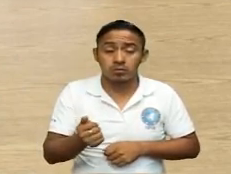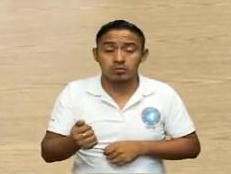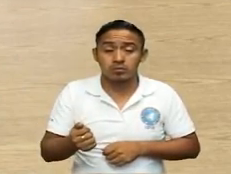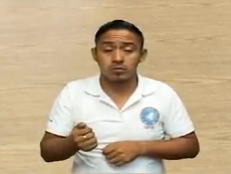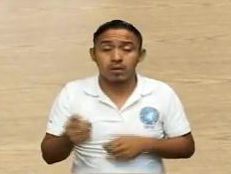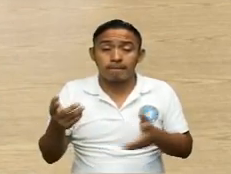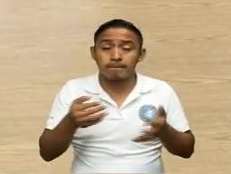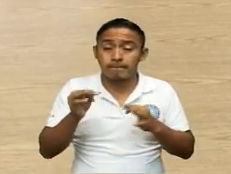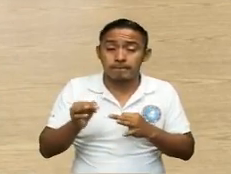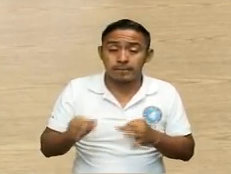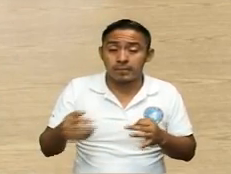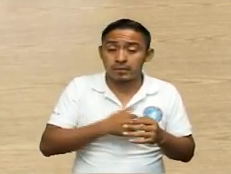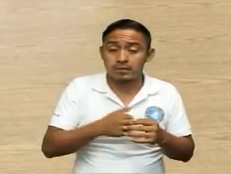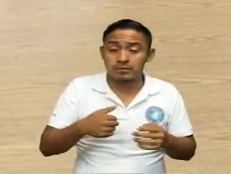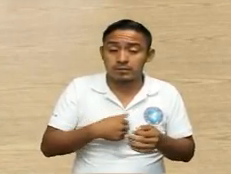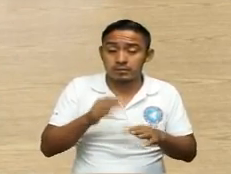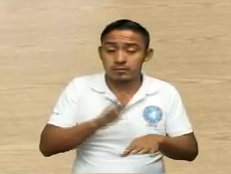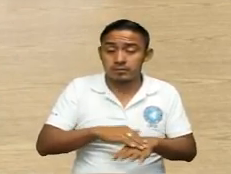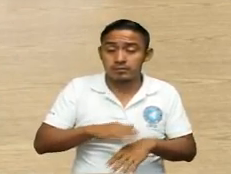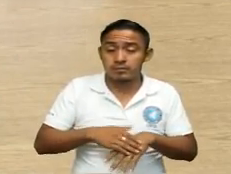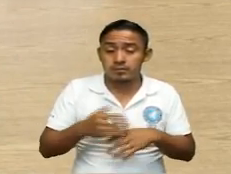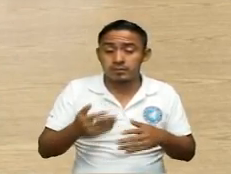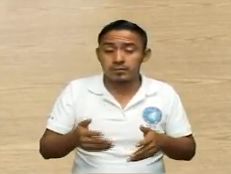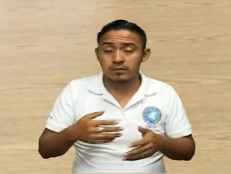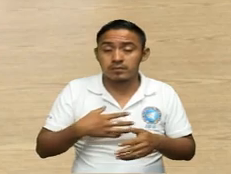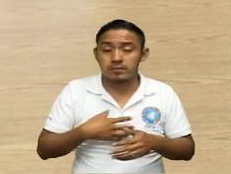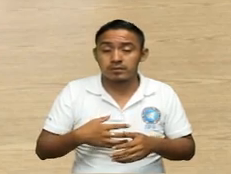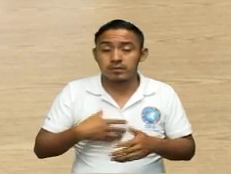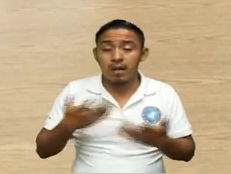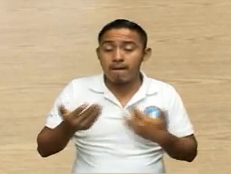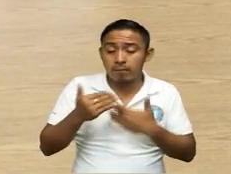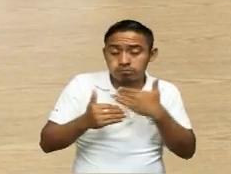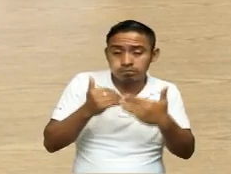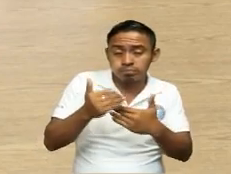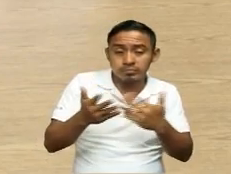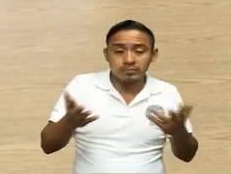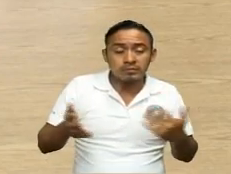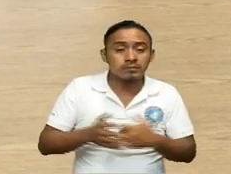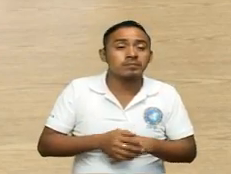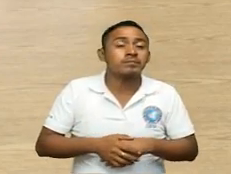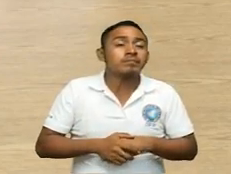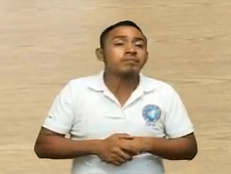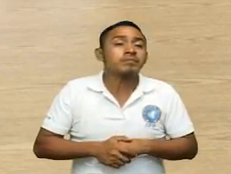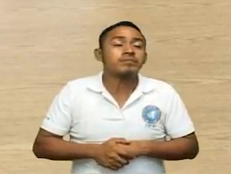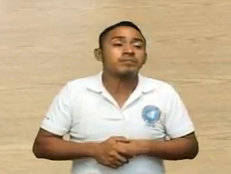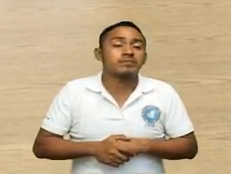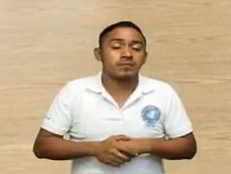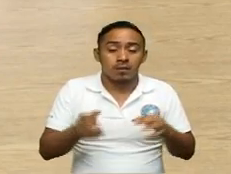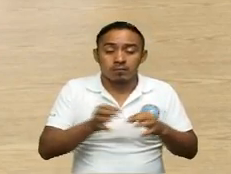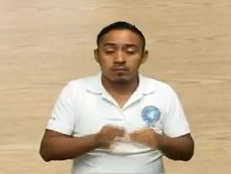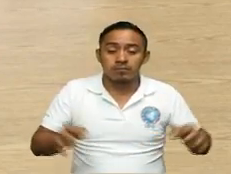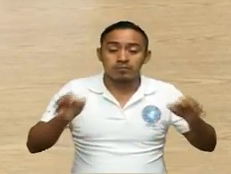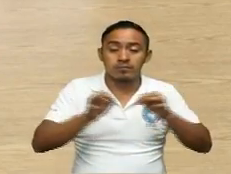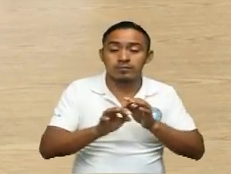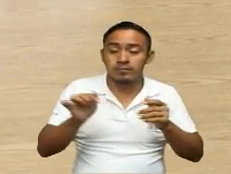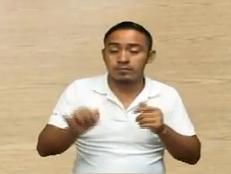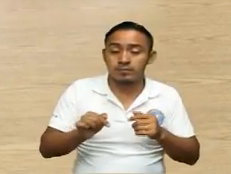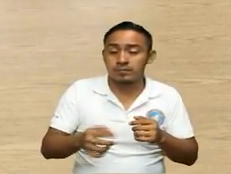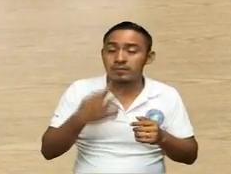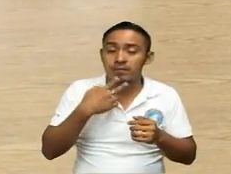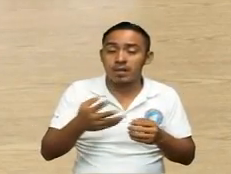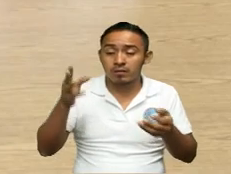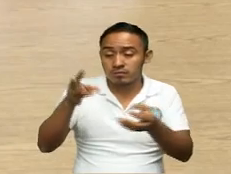centro de salud y viene ya con su referencia para facilitar el proceso, ¿ya? Es importante mencionar que aquí nosotros no cobramos ni